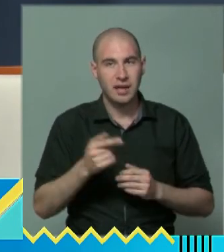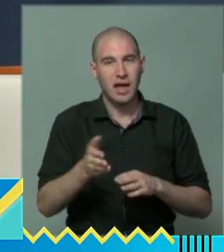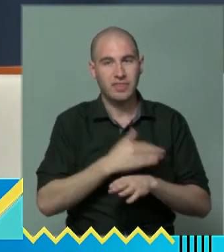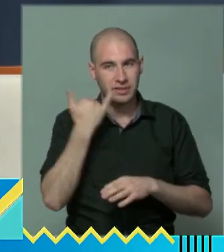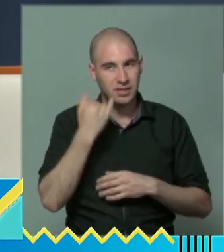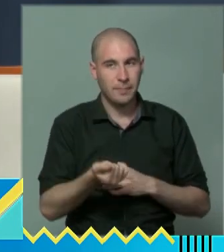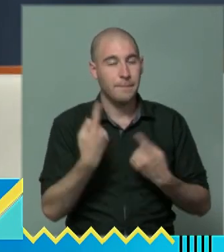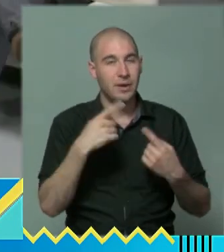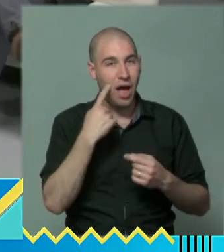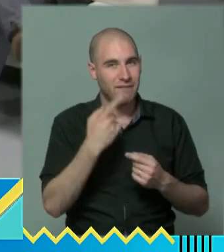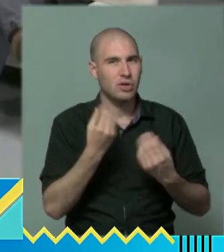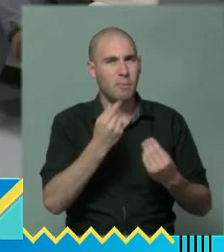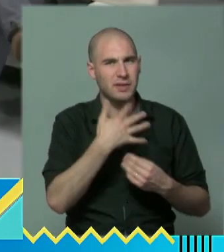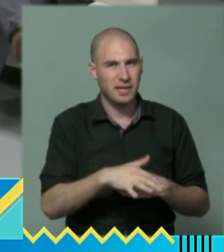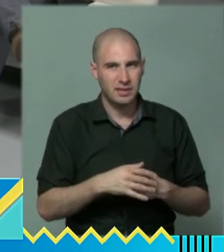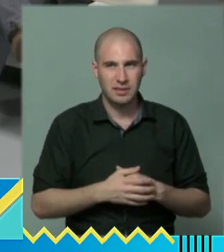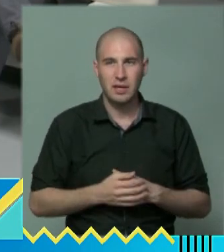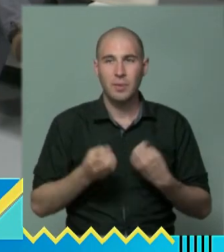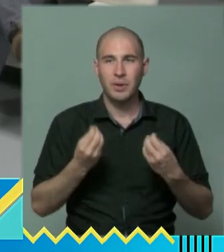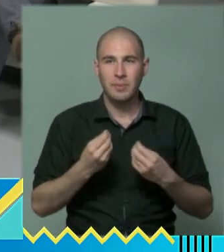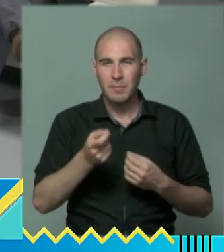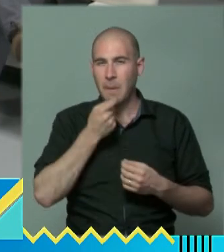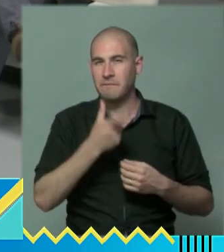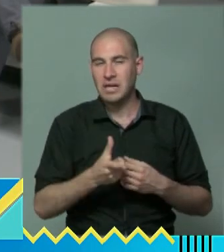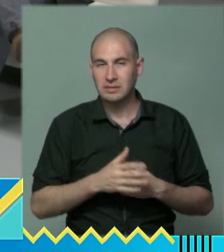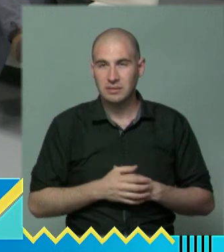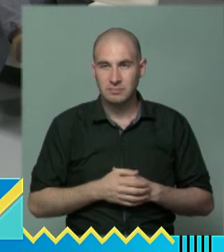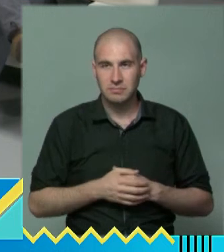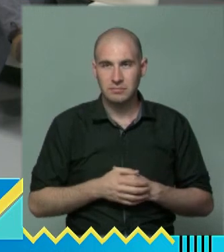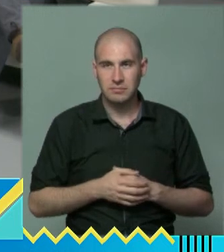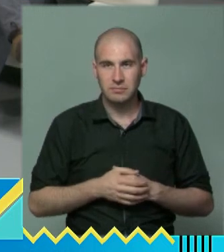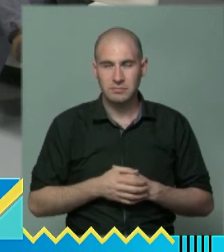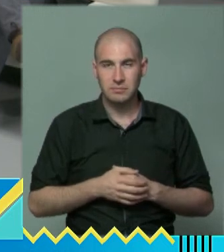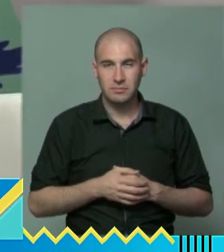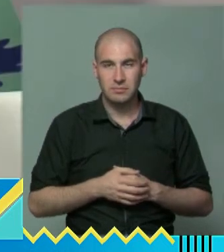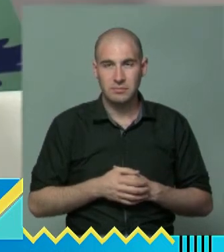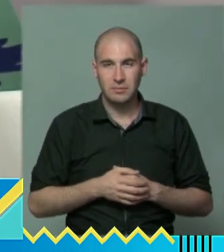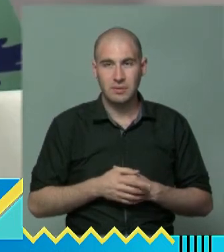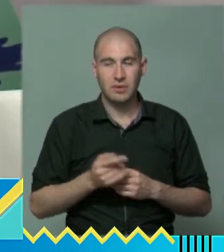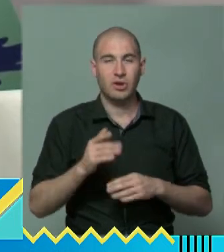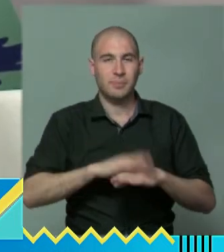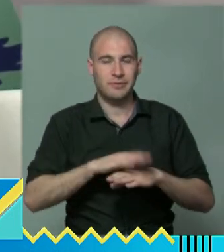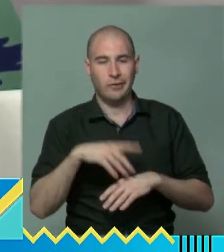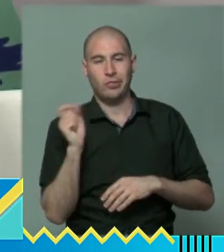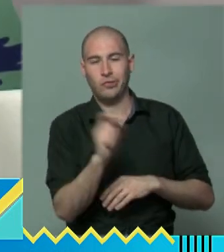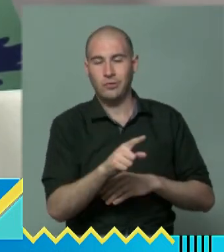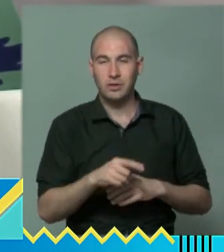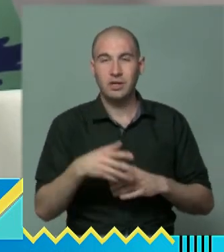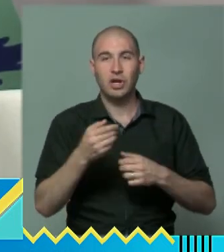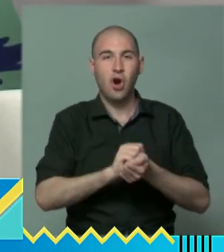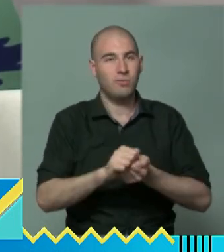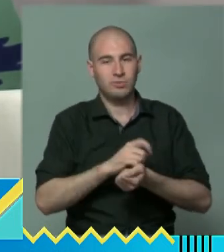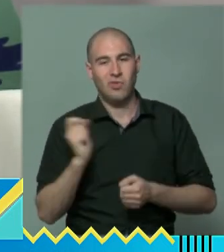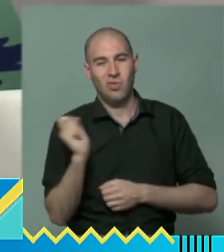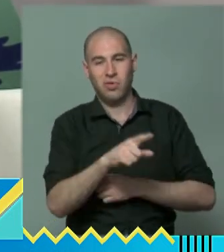Pero hay que ver cómo se interpreta y cómo se aplica, porque va a ser muy fácil hacer reposar la responsabilidad del acto de